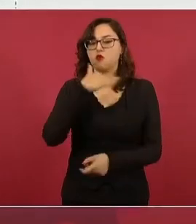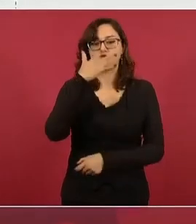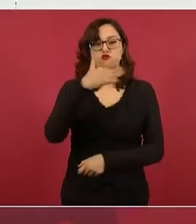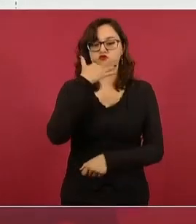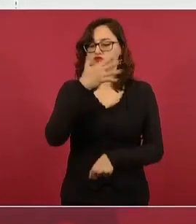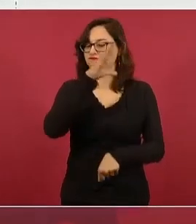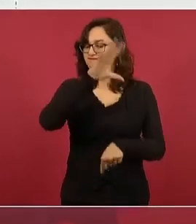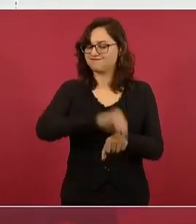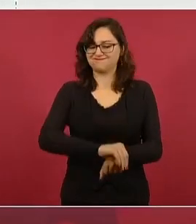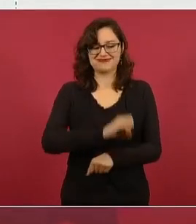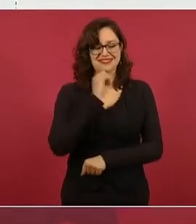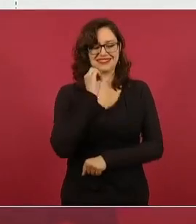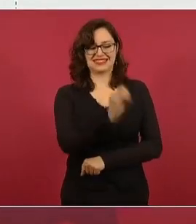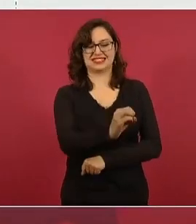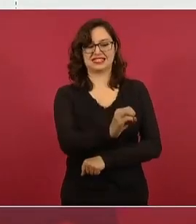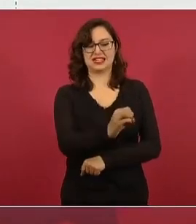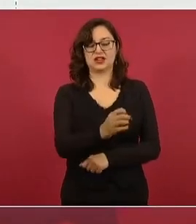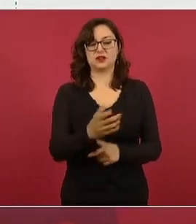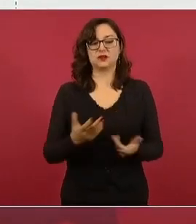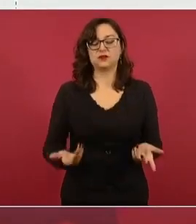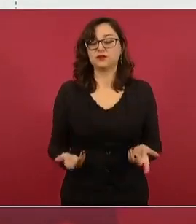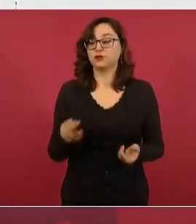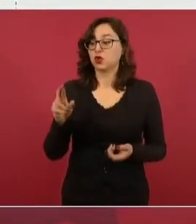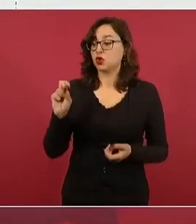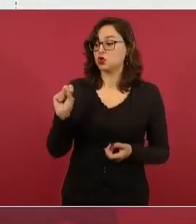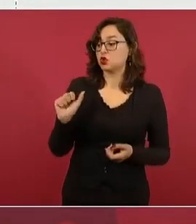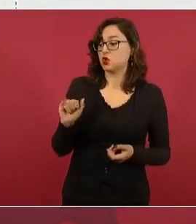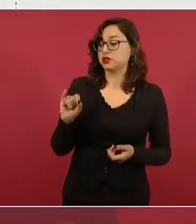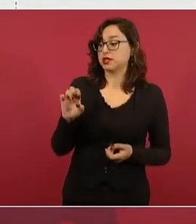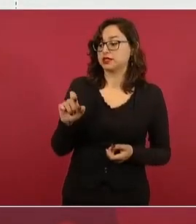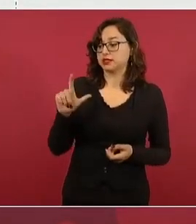Pues si en vez de Rosa Isela, ya lo he dicho,